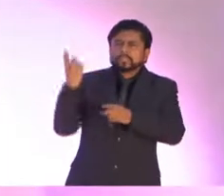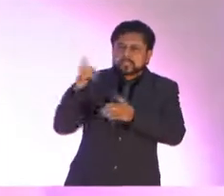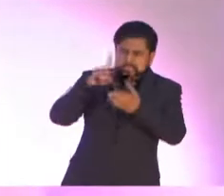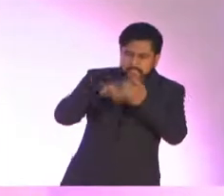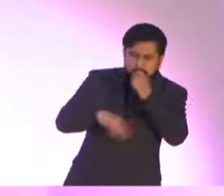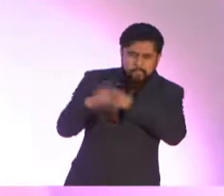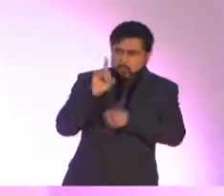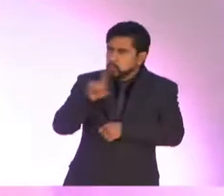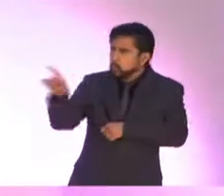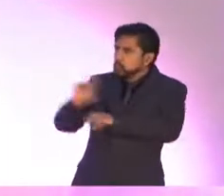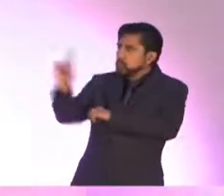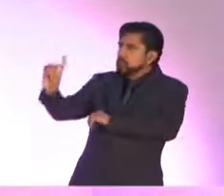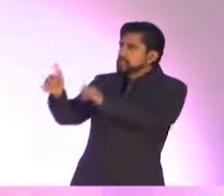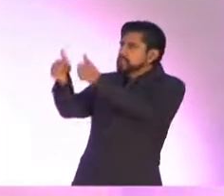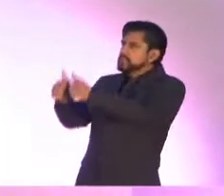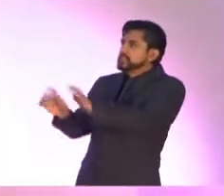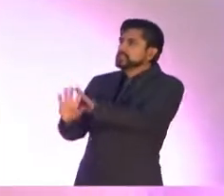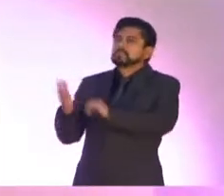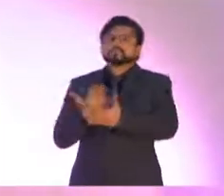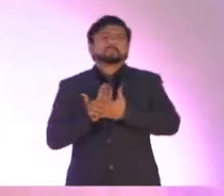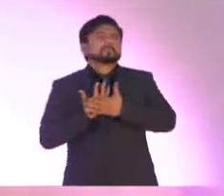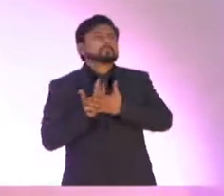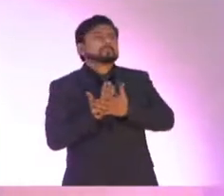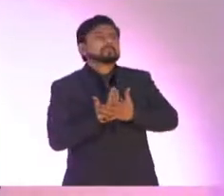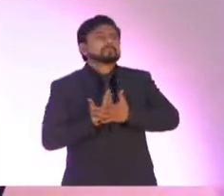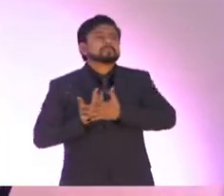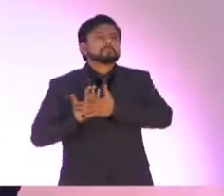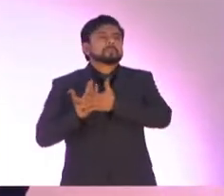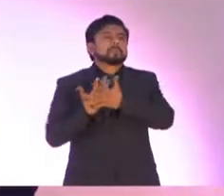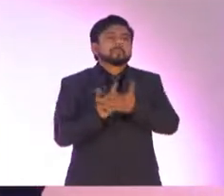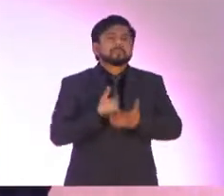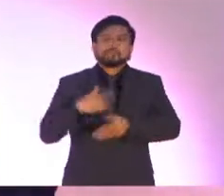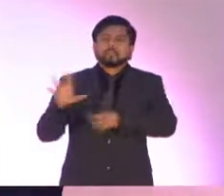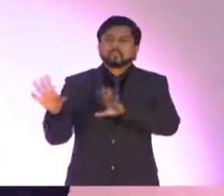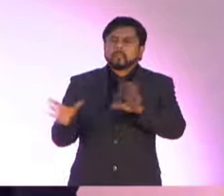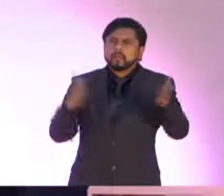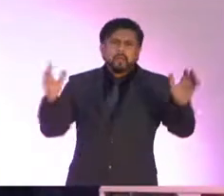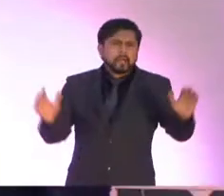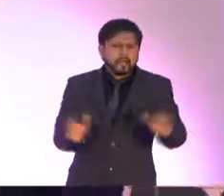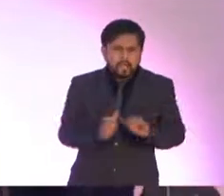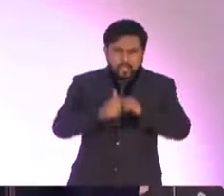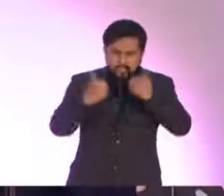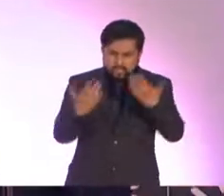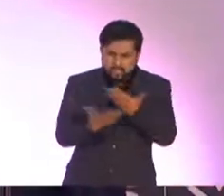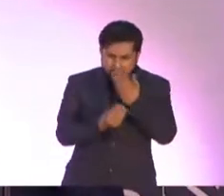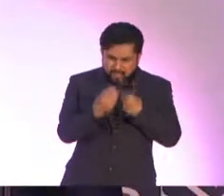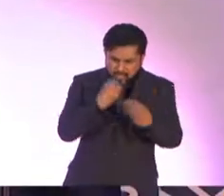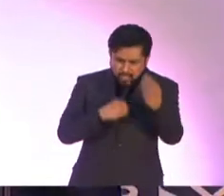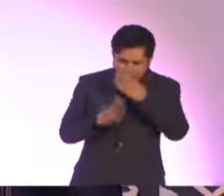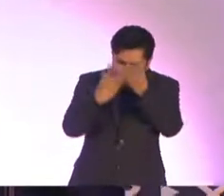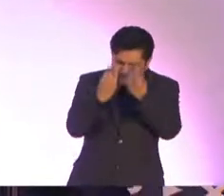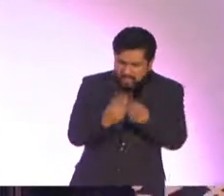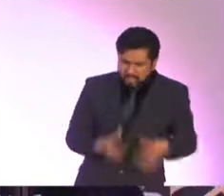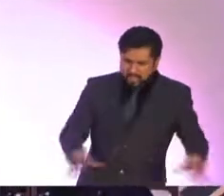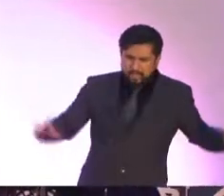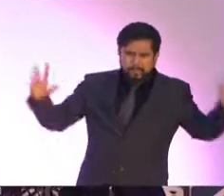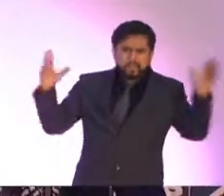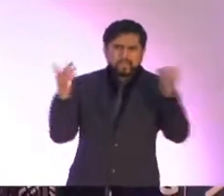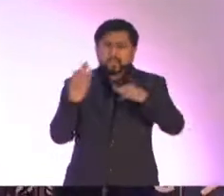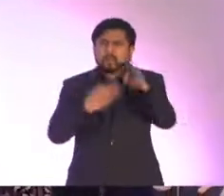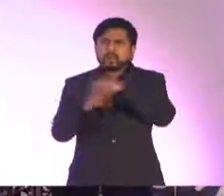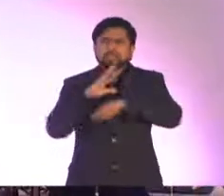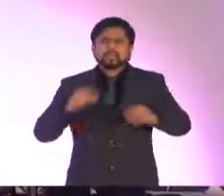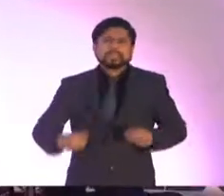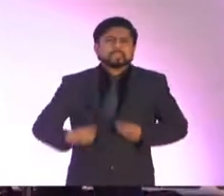diestra, abstraída, en espera. Se nos va el pan y el vino como se nos va la vida y la